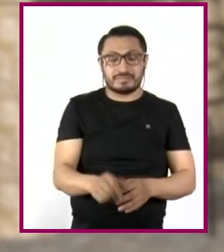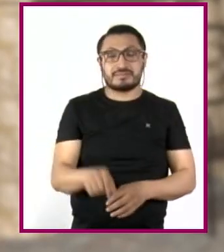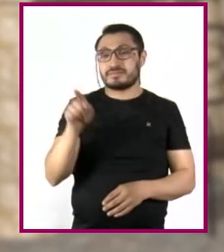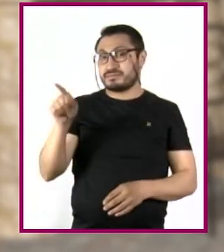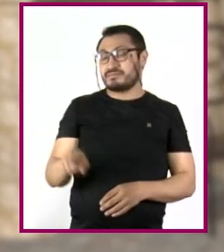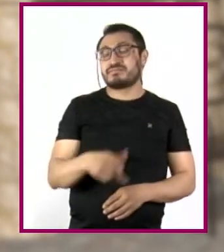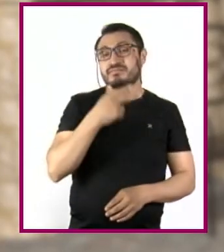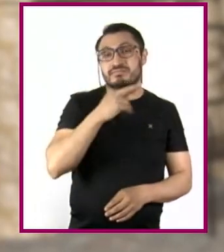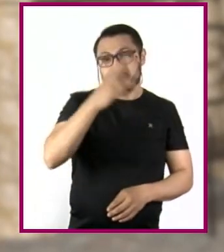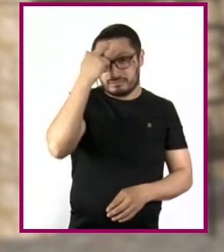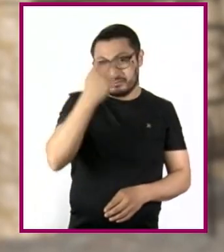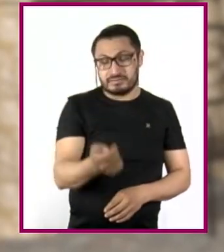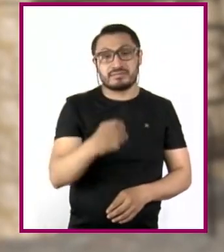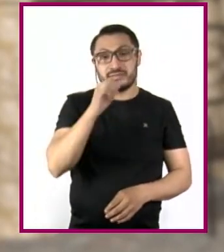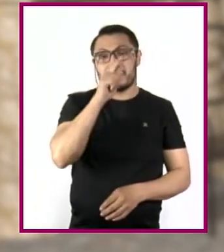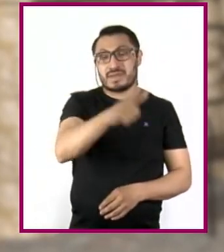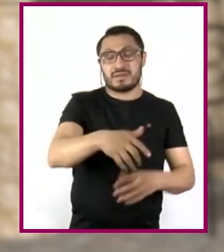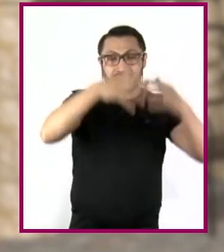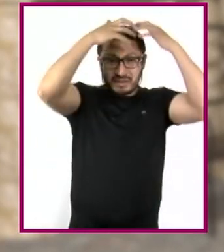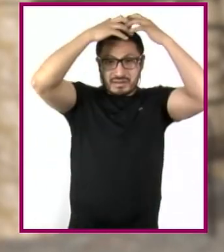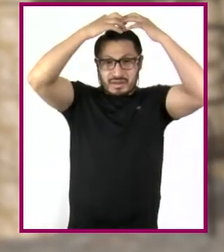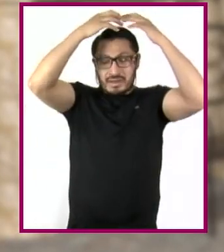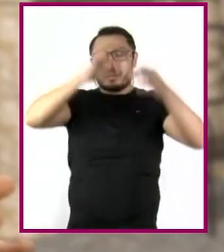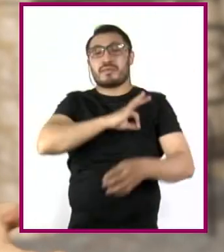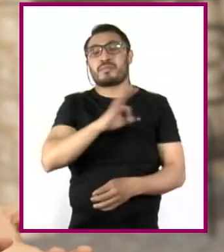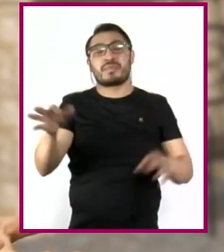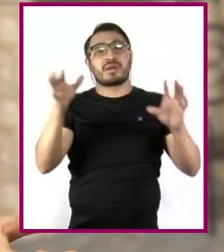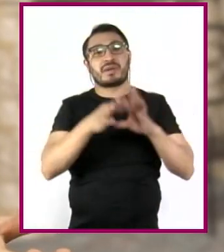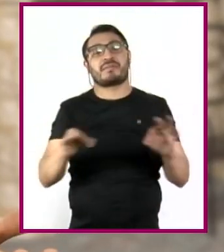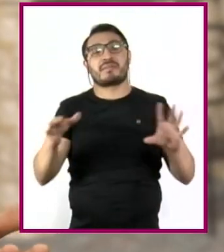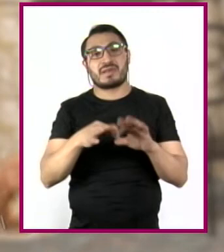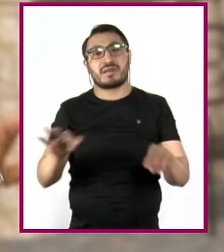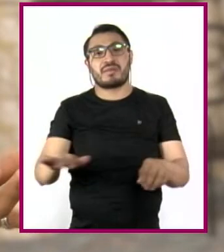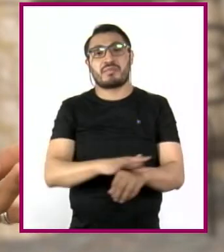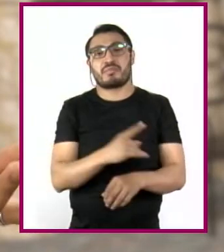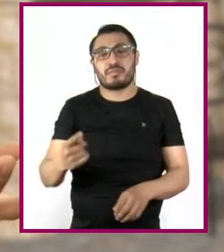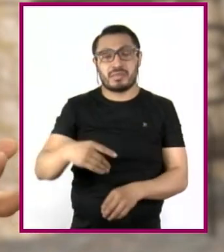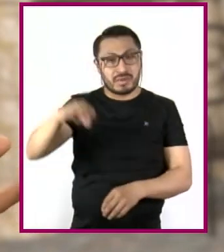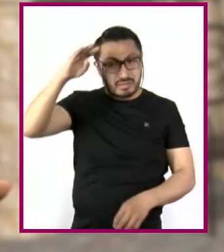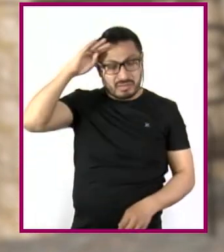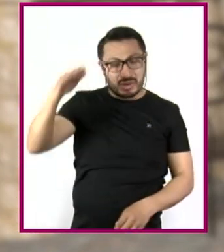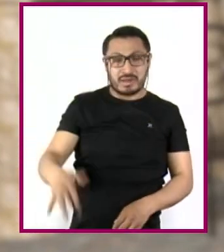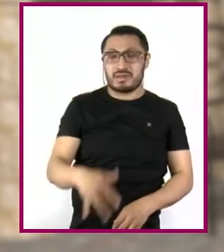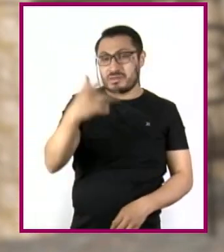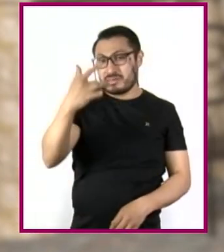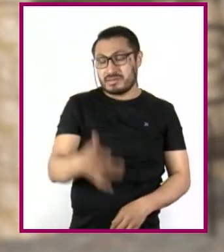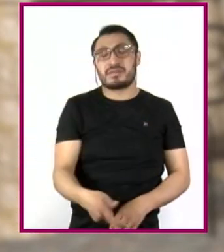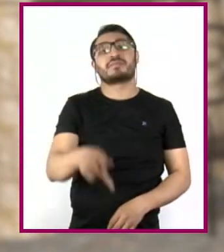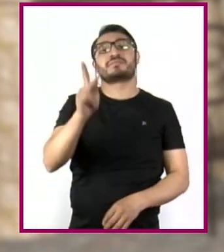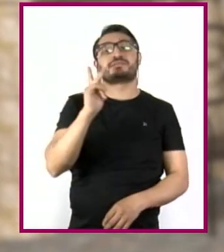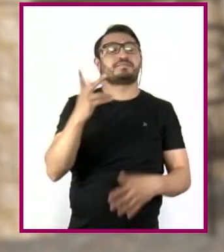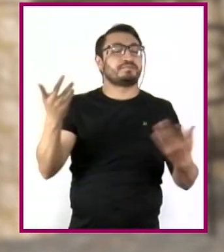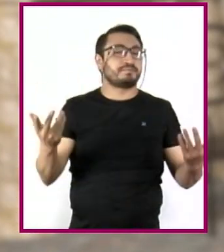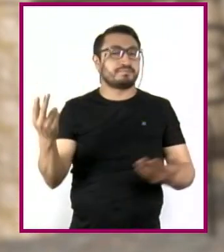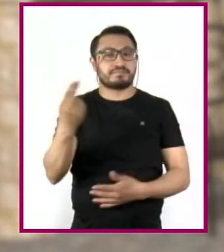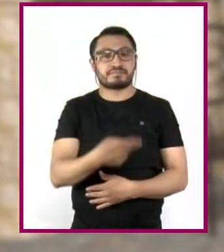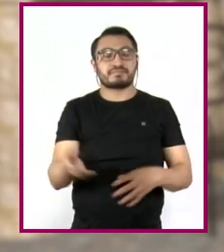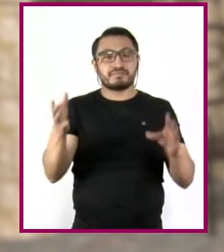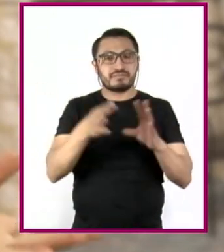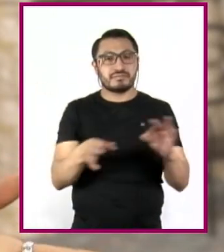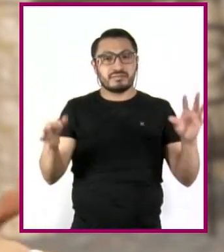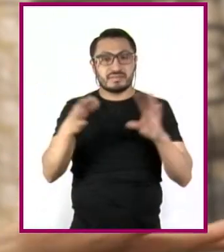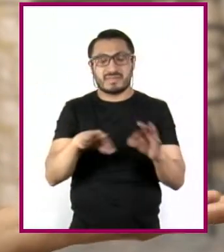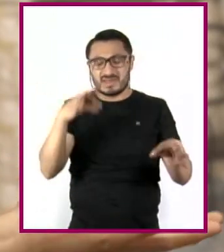Lu. El alma y el cerebro podría explicar por qué tenemos pensamientos y dolores. Pero necesitamos los detalles